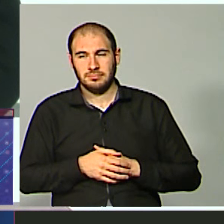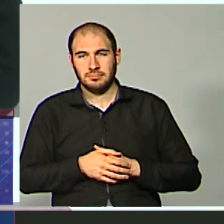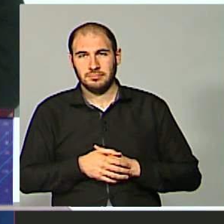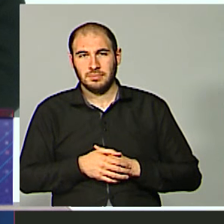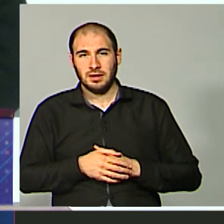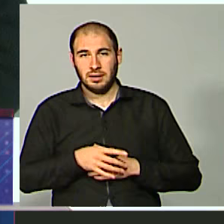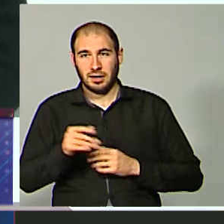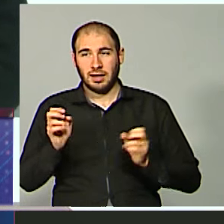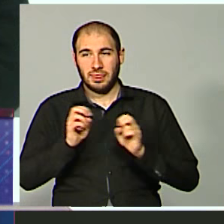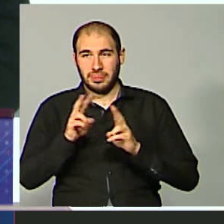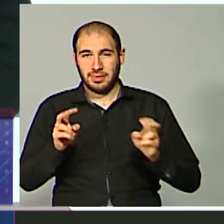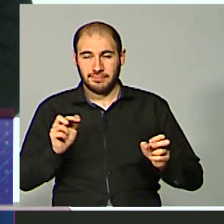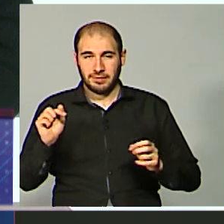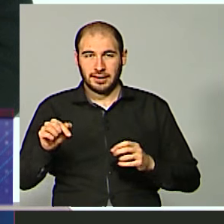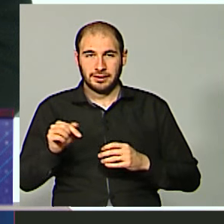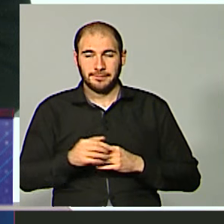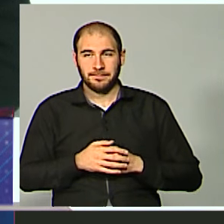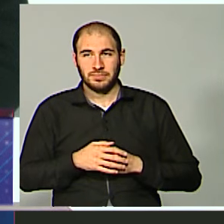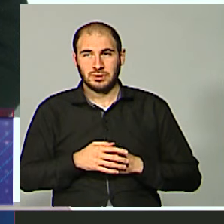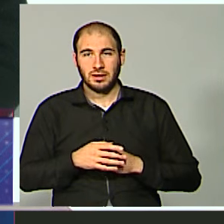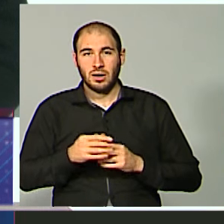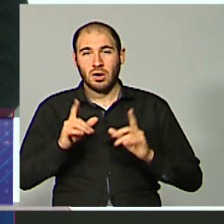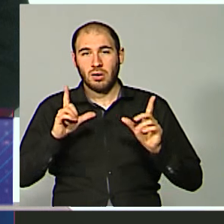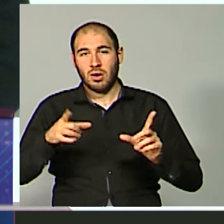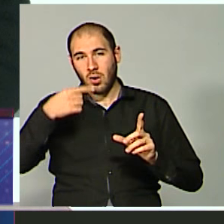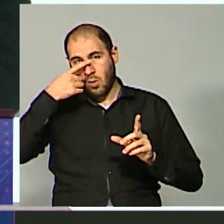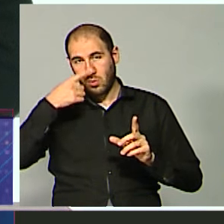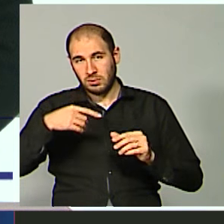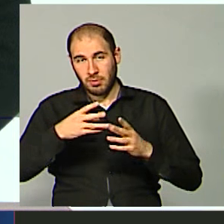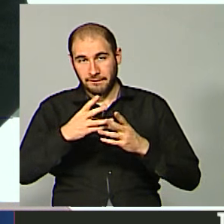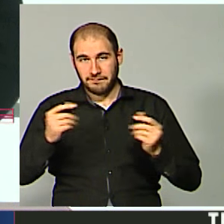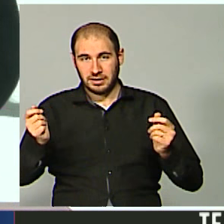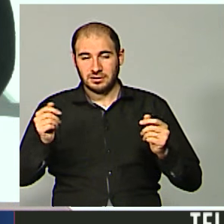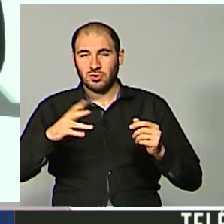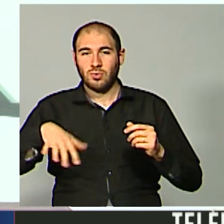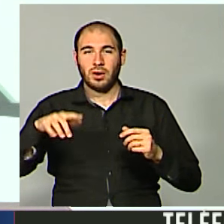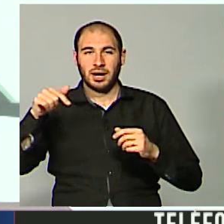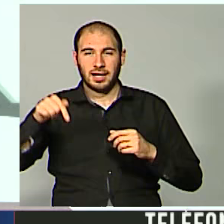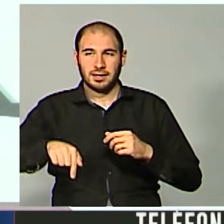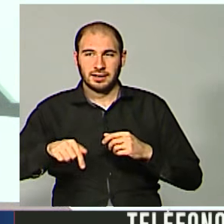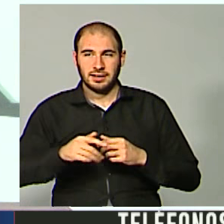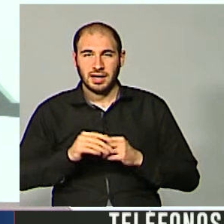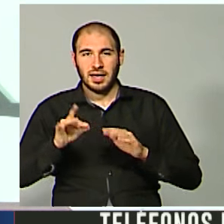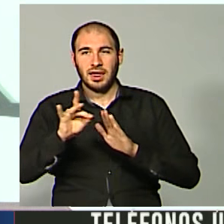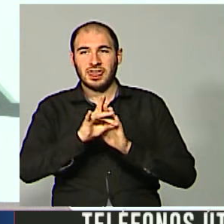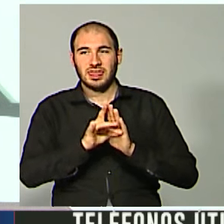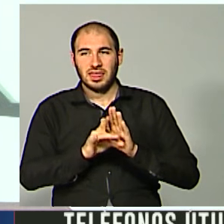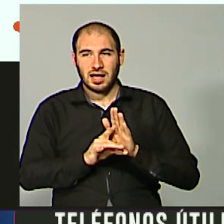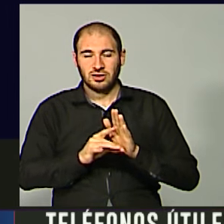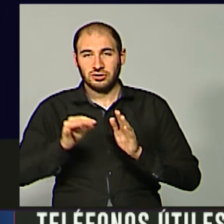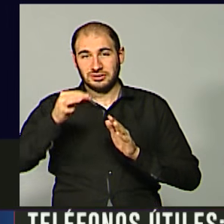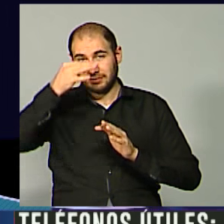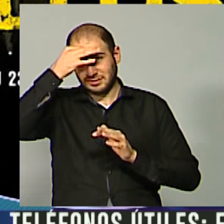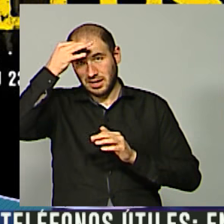Y de esto se trata. Vamos a poner nuestra última placa para cerrar nuestro espacio aquí con los datos de la